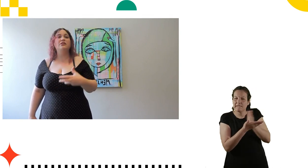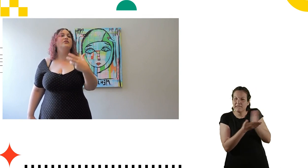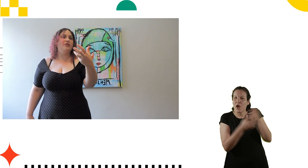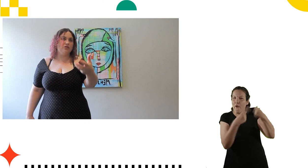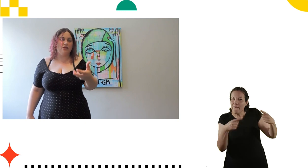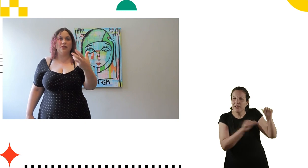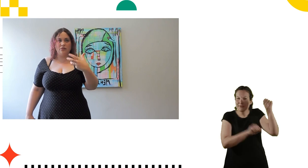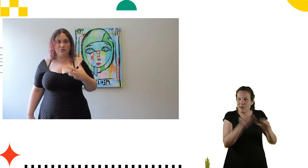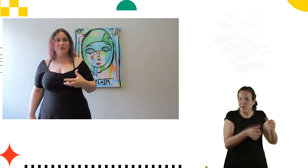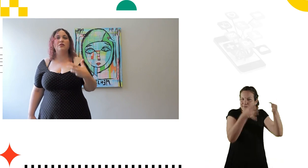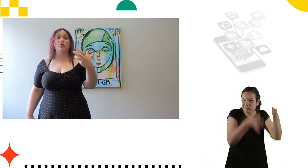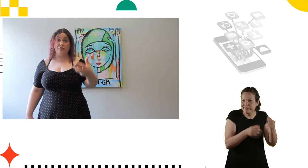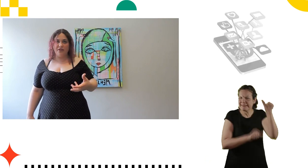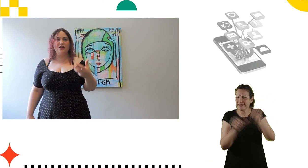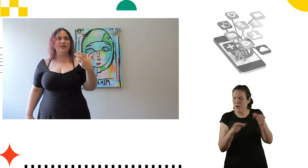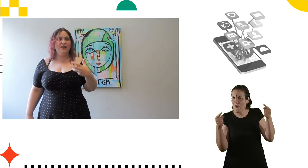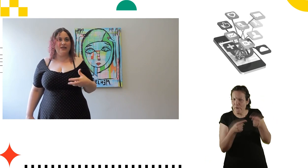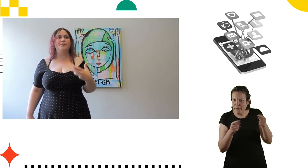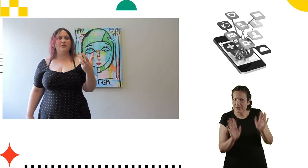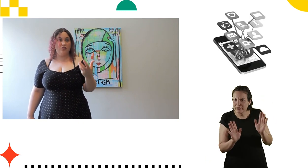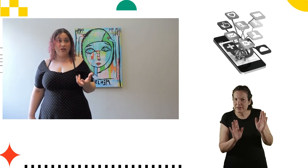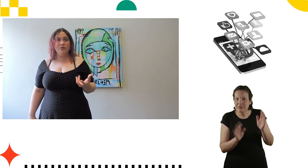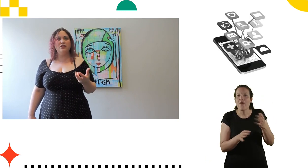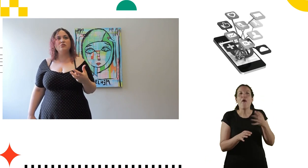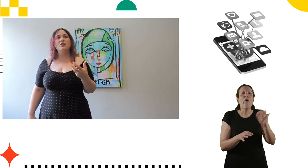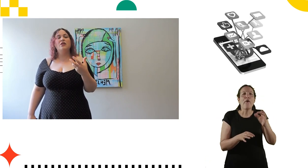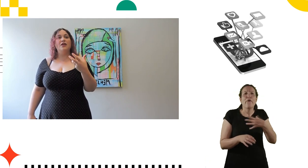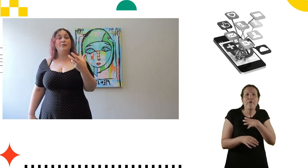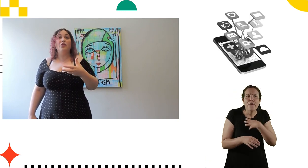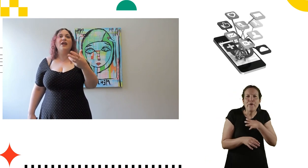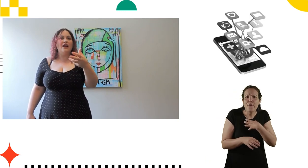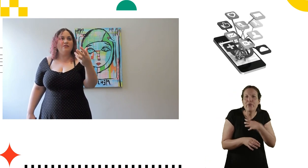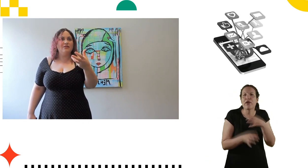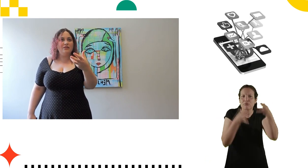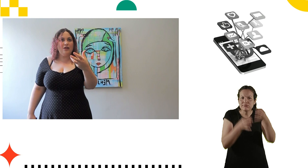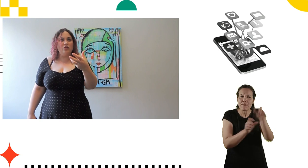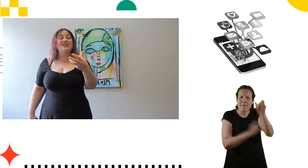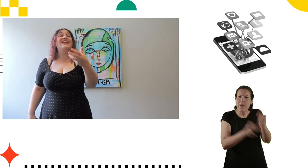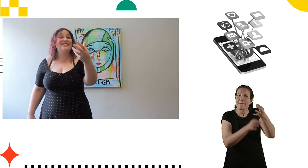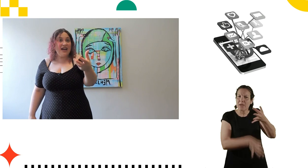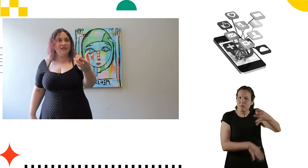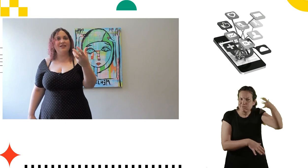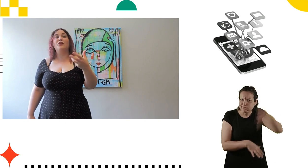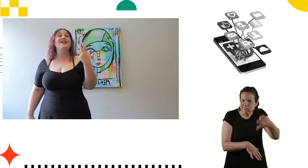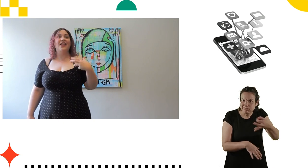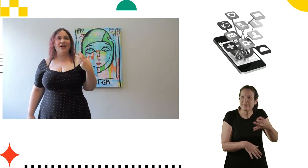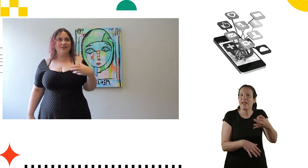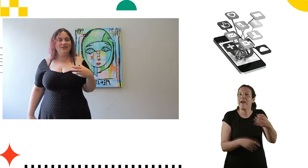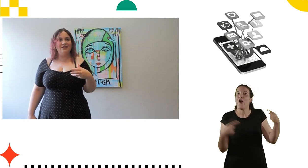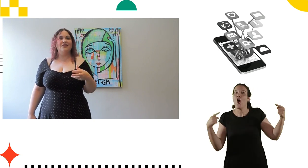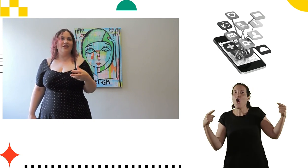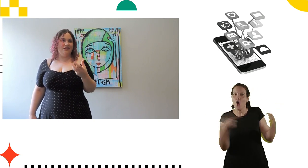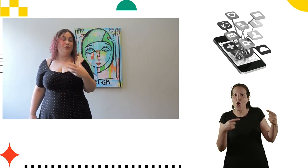científicos anticientíficos, tener más conocimiento, confiar en expertos genuinos, poder contrarrestar esta